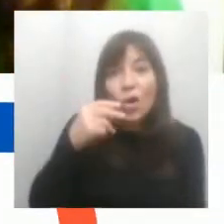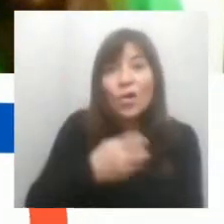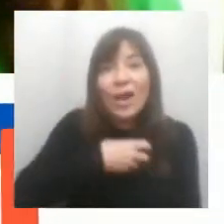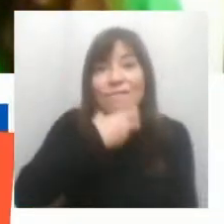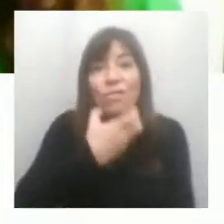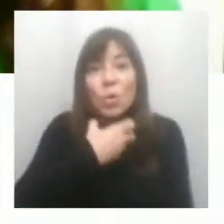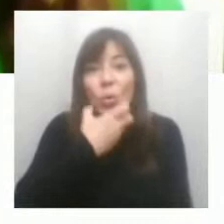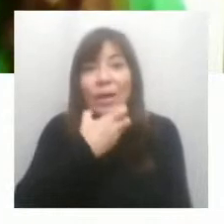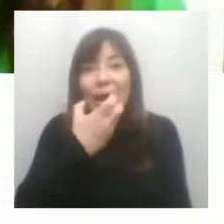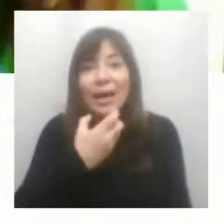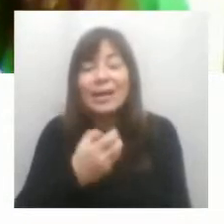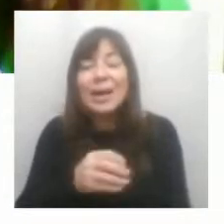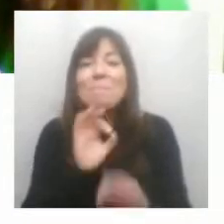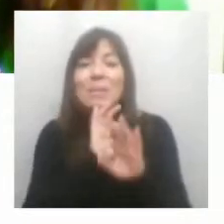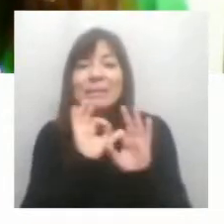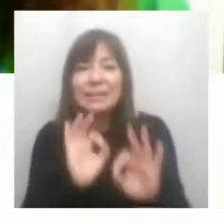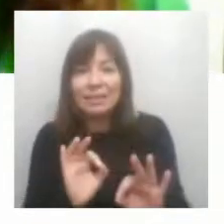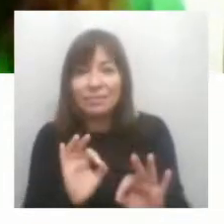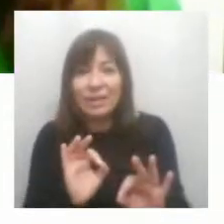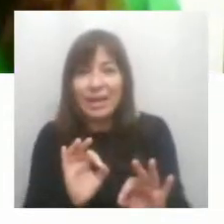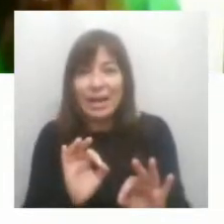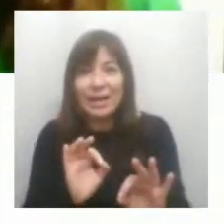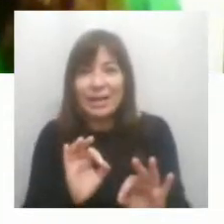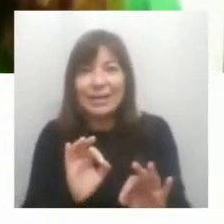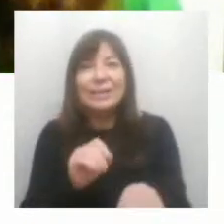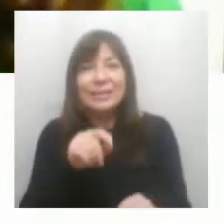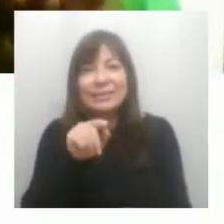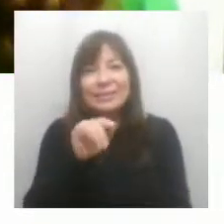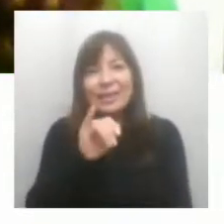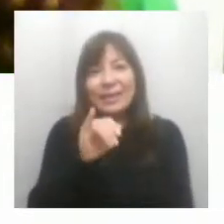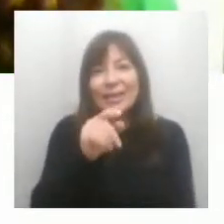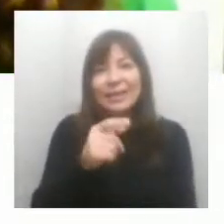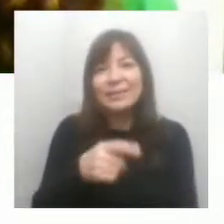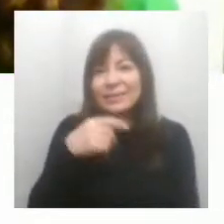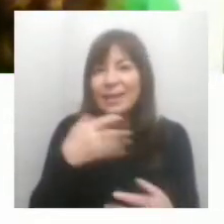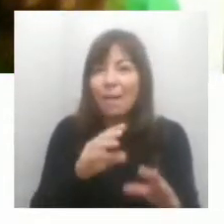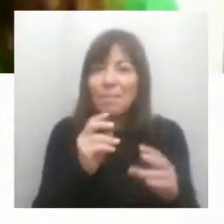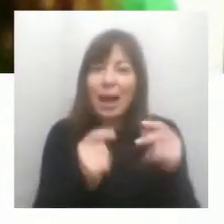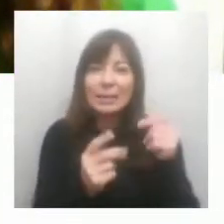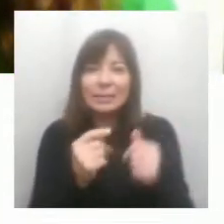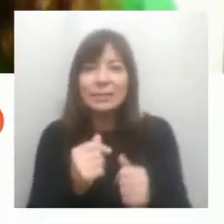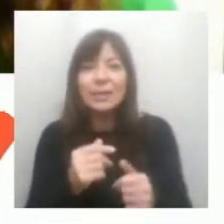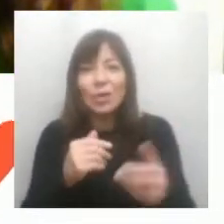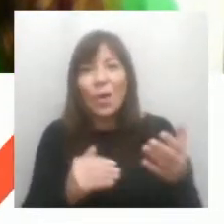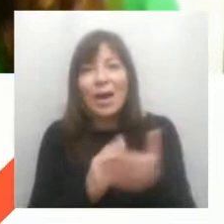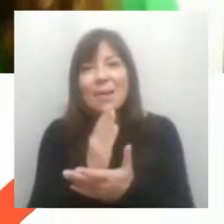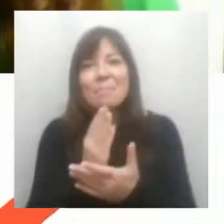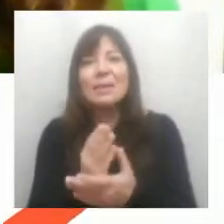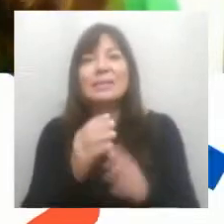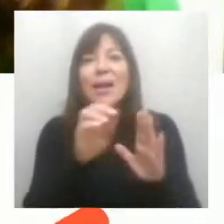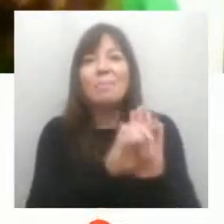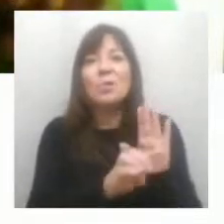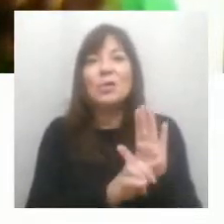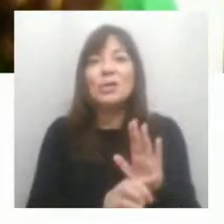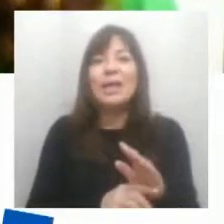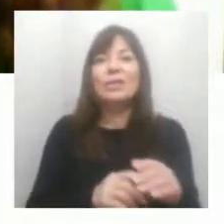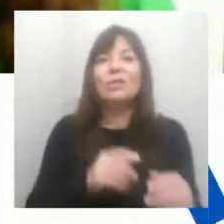ver qué fruta era. Entonces, sí, pero se viene algo, como dice la PAME, se viene algo similar en un proyecto que está próximamente a ser